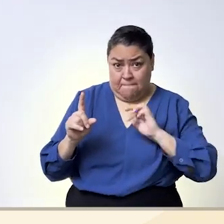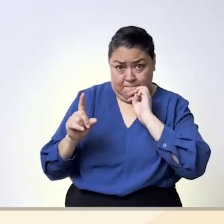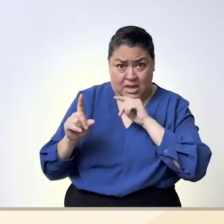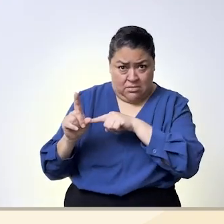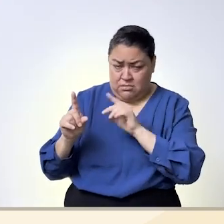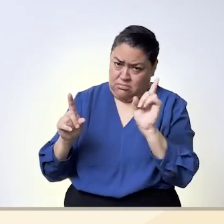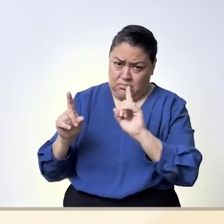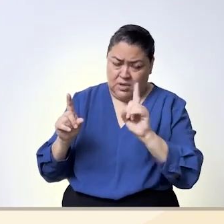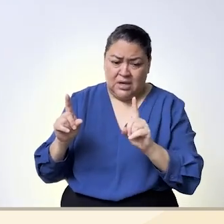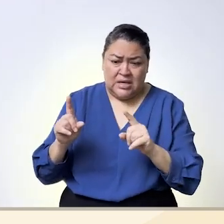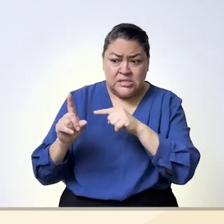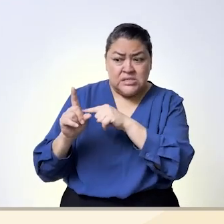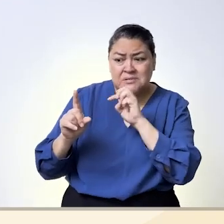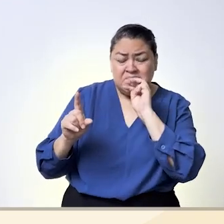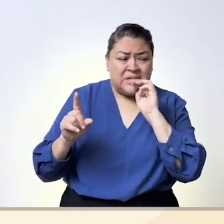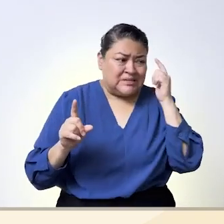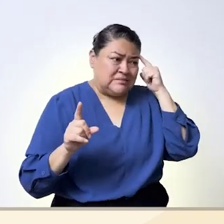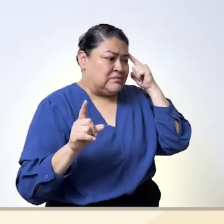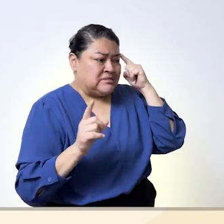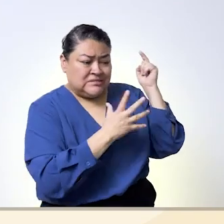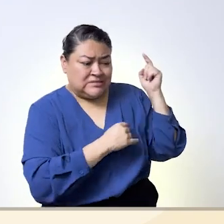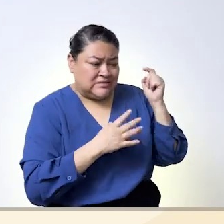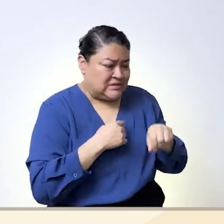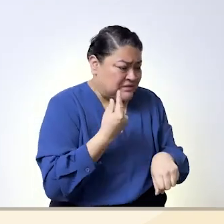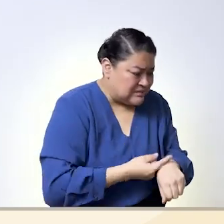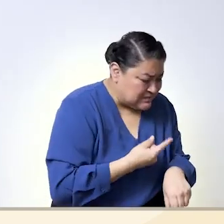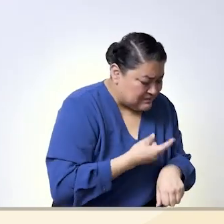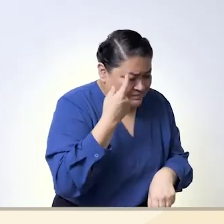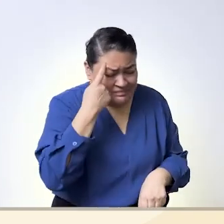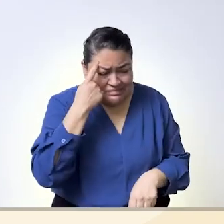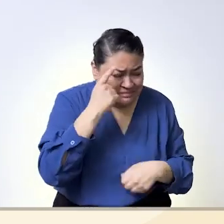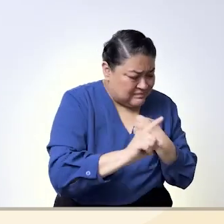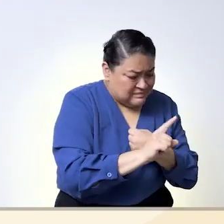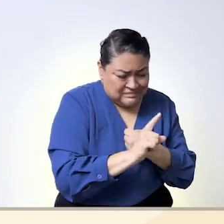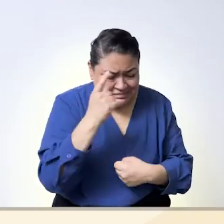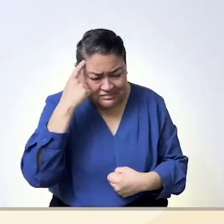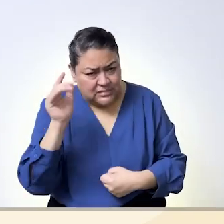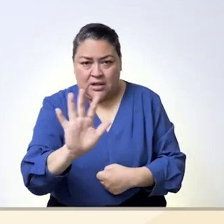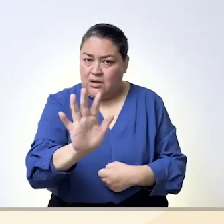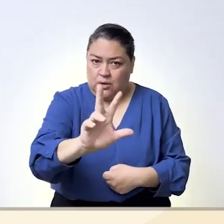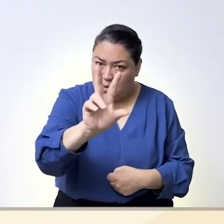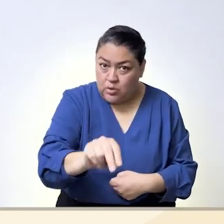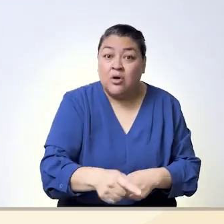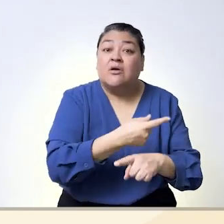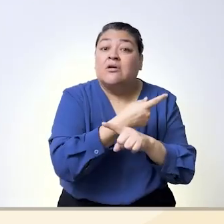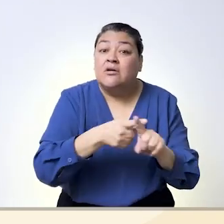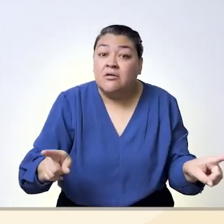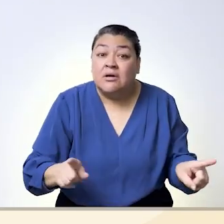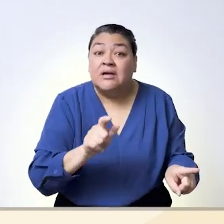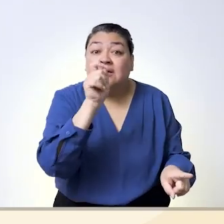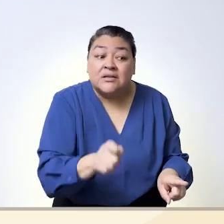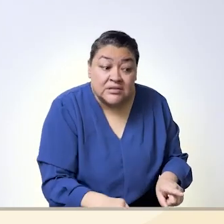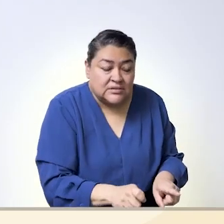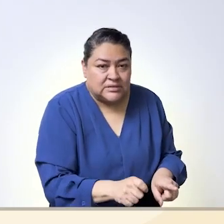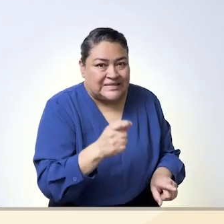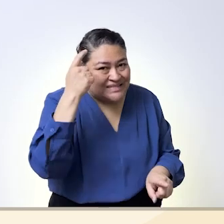que no es culpa de la mamá, claro que no, dice, híjole, aquí hay un problema, y lo ves como problema. Entonces es ver la diversidad